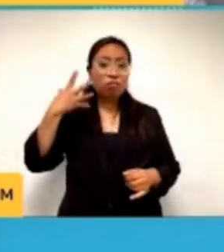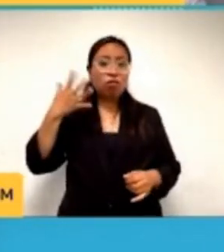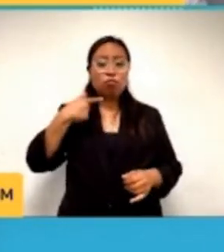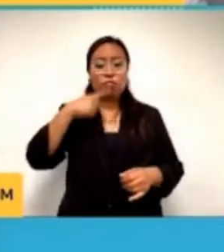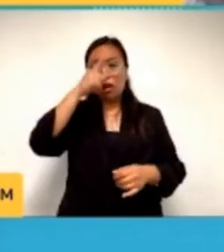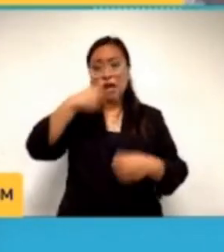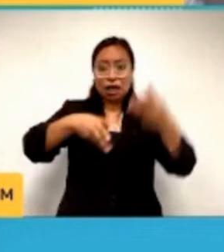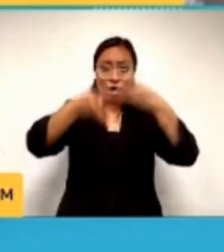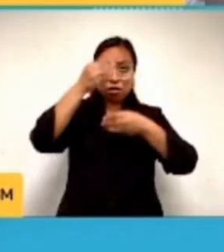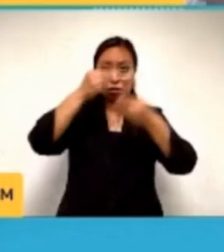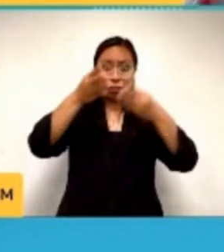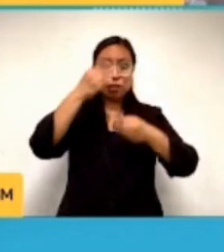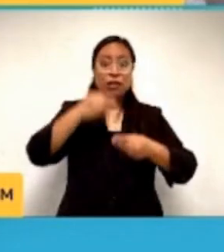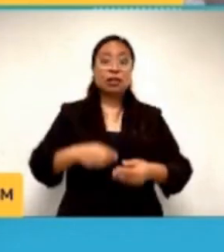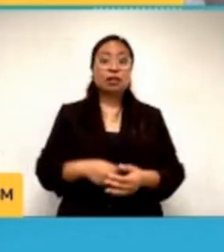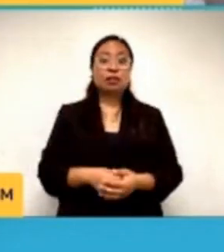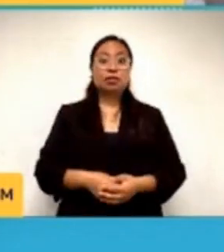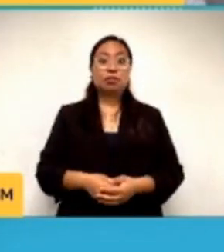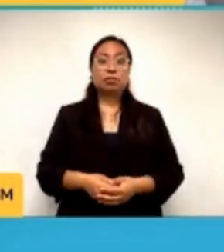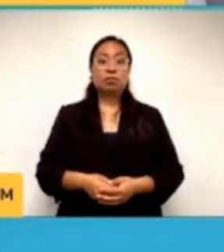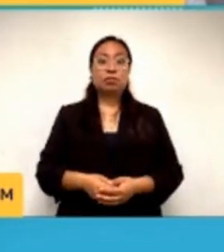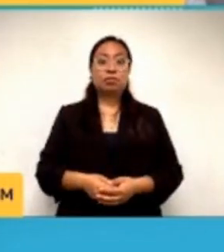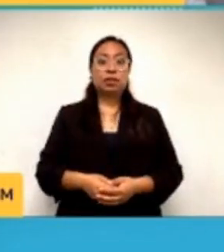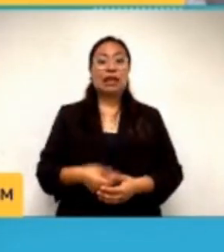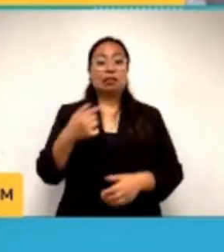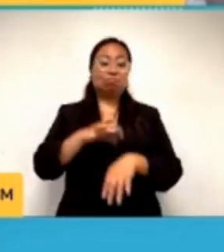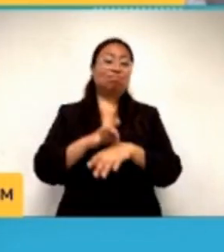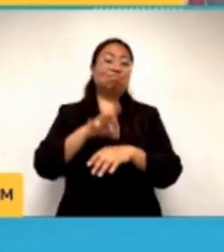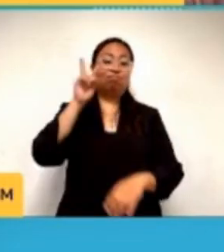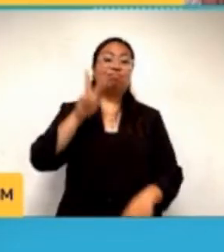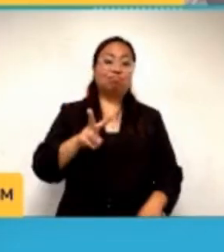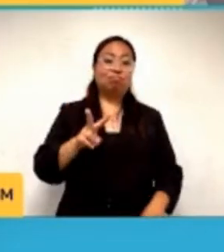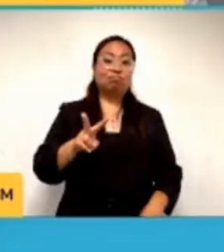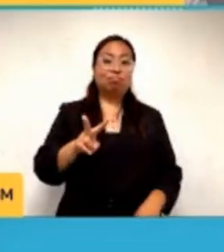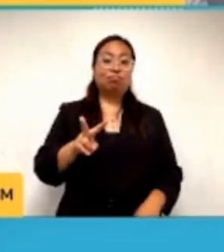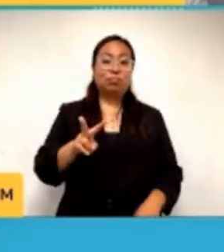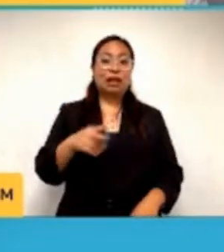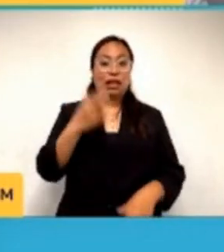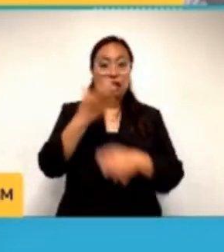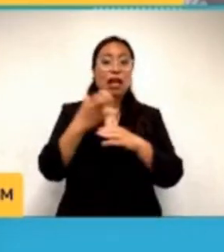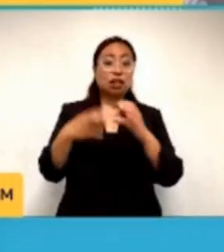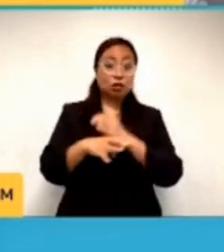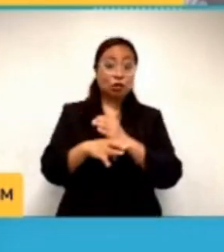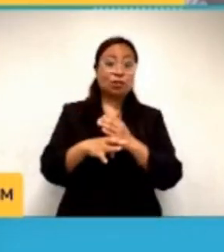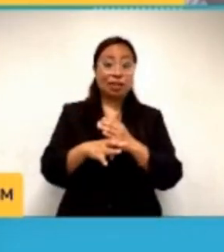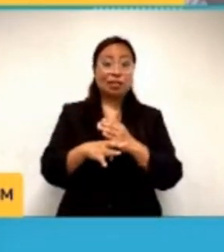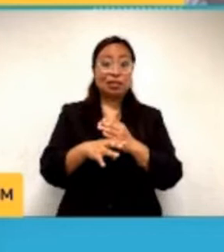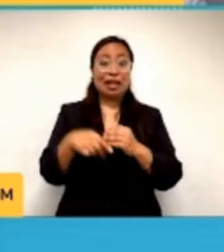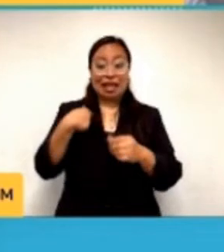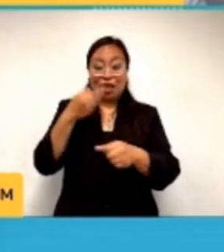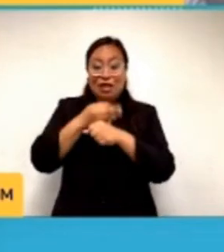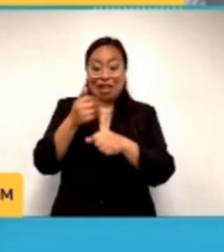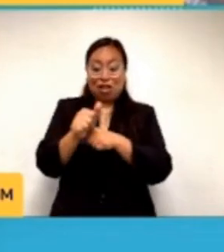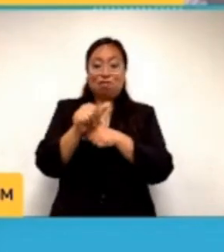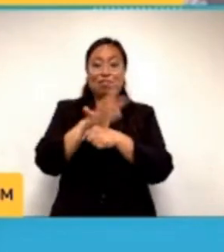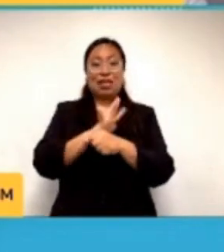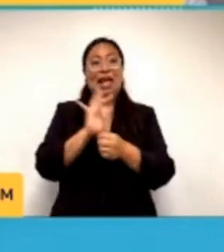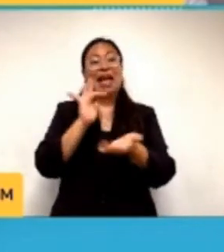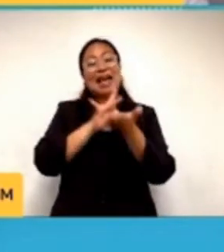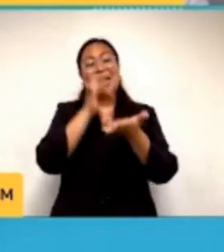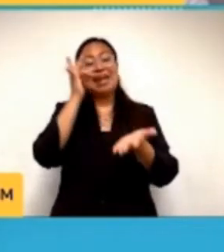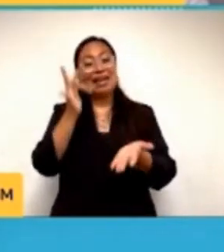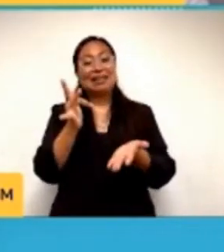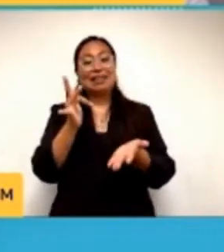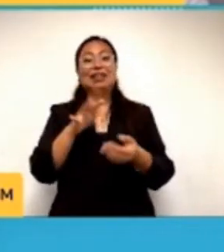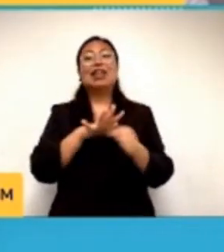este, eventos como este, que la verdad es que de las cosas buenas que nos dejó la pandemia, de las pocas cosas